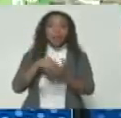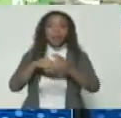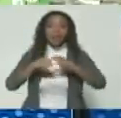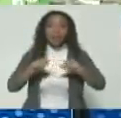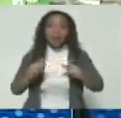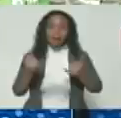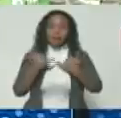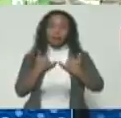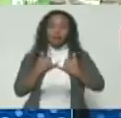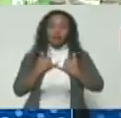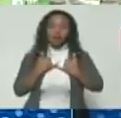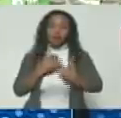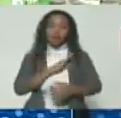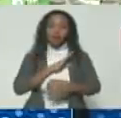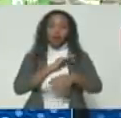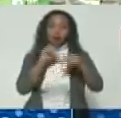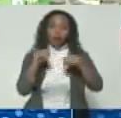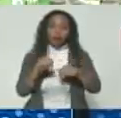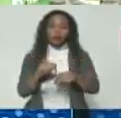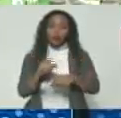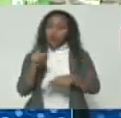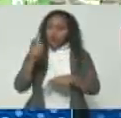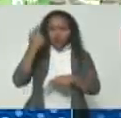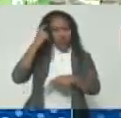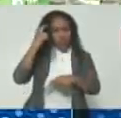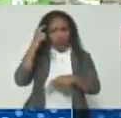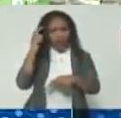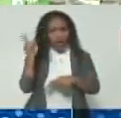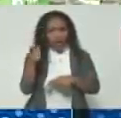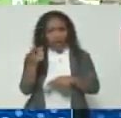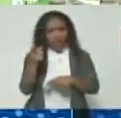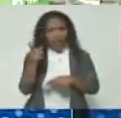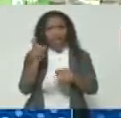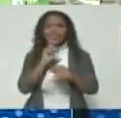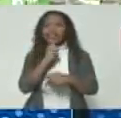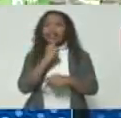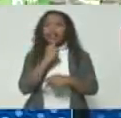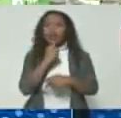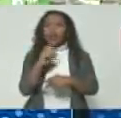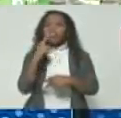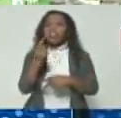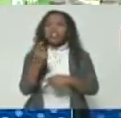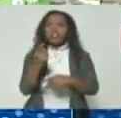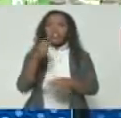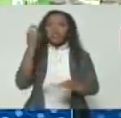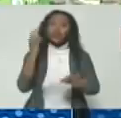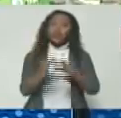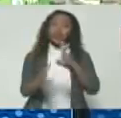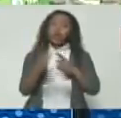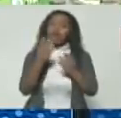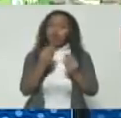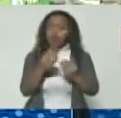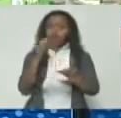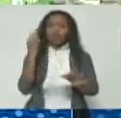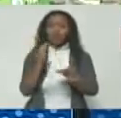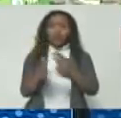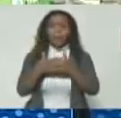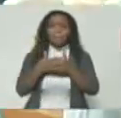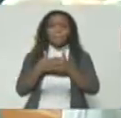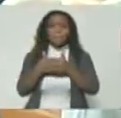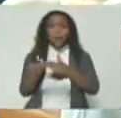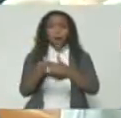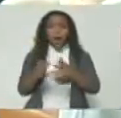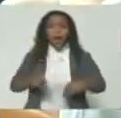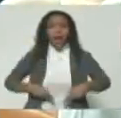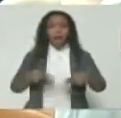donde uno está. ¿Ustedes no sabían ese truco? Da suerte la artillería, da mucha suerte, le abre los caminos en la